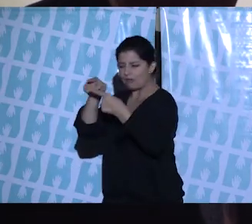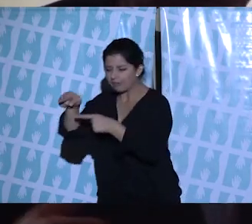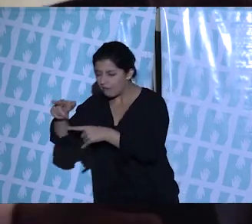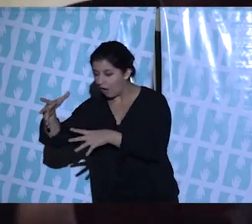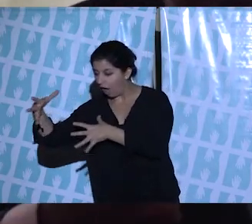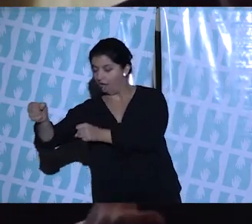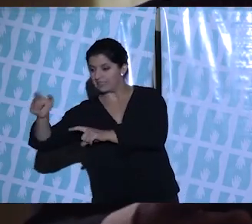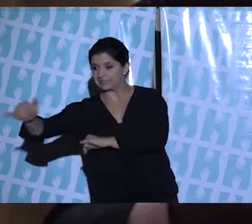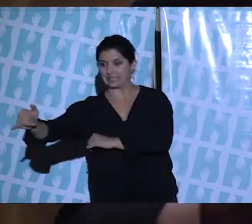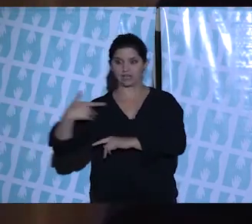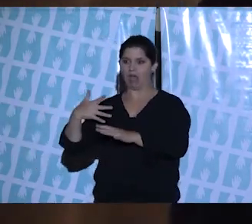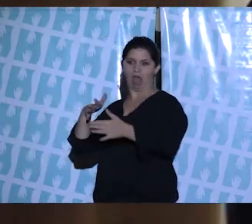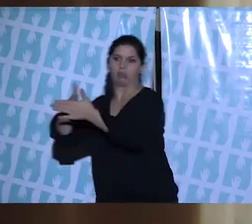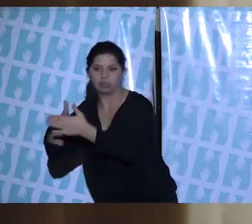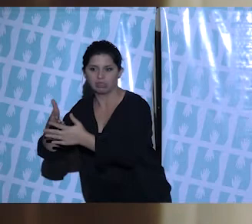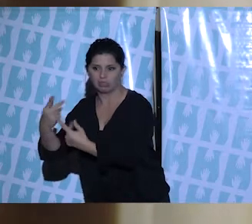deseada y no torpemente.